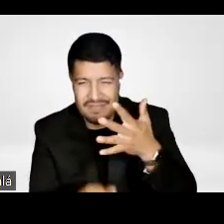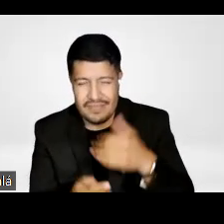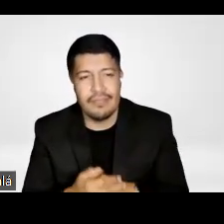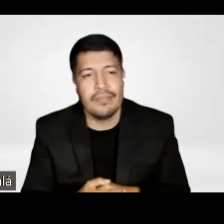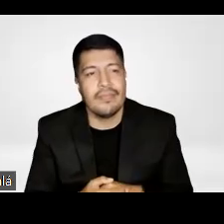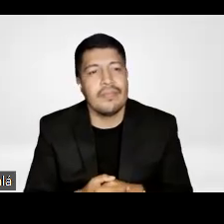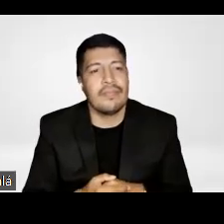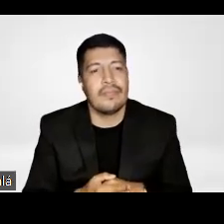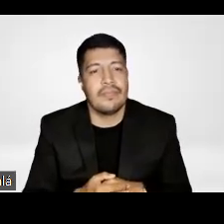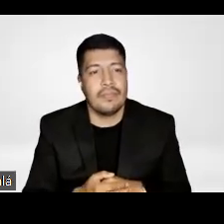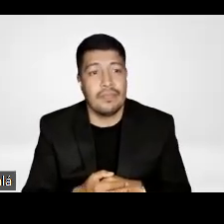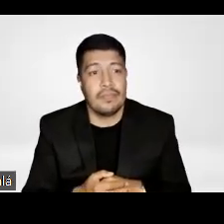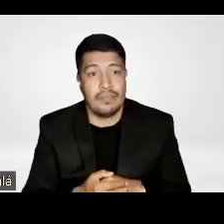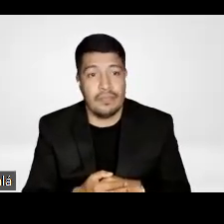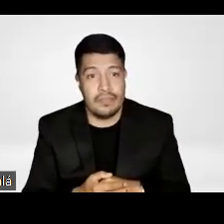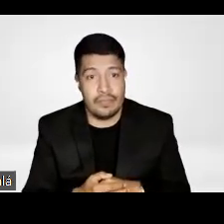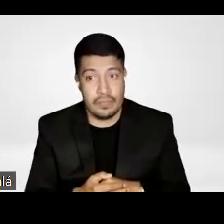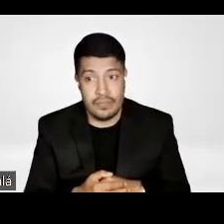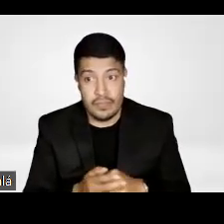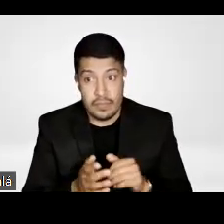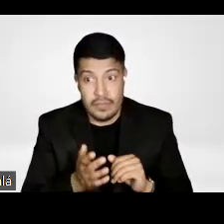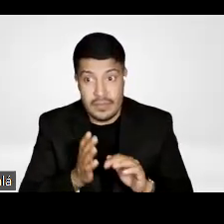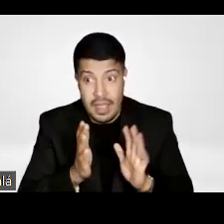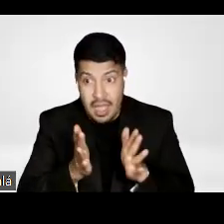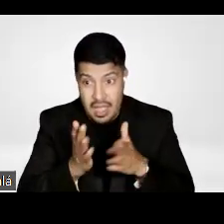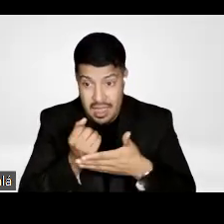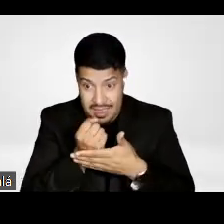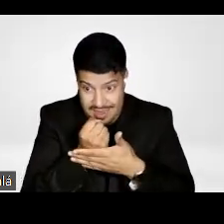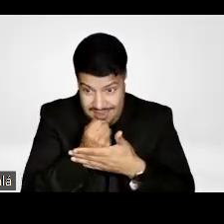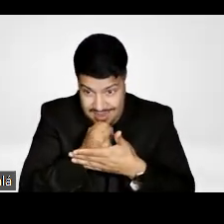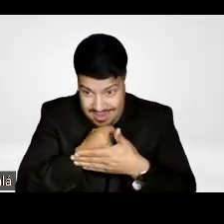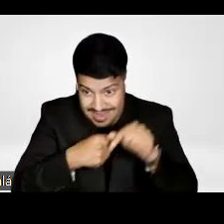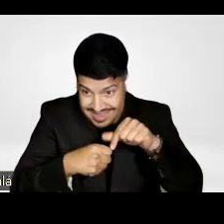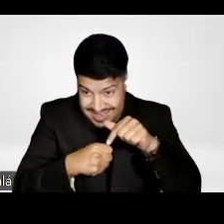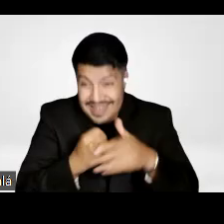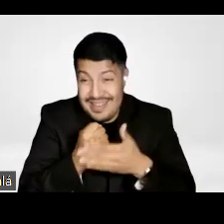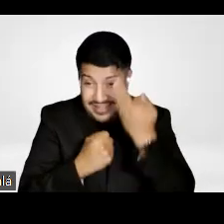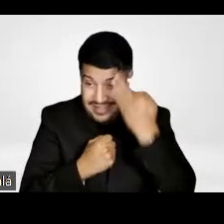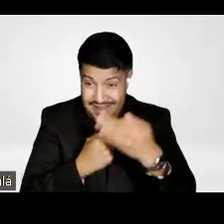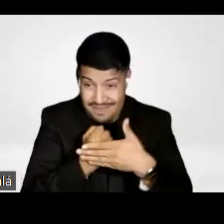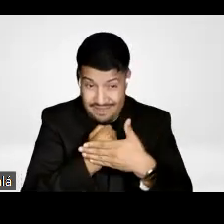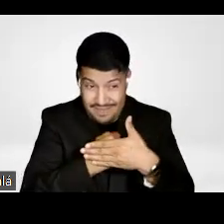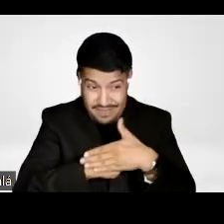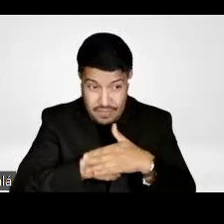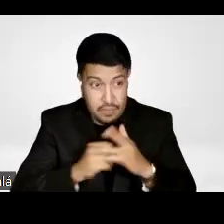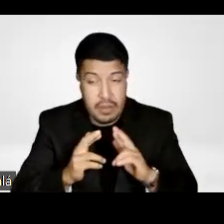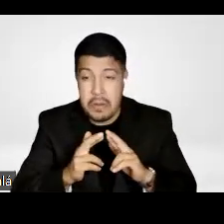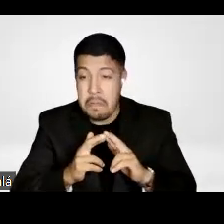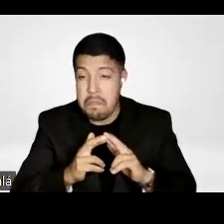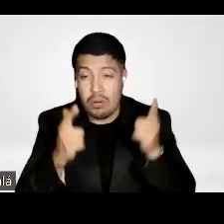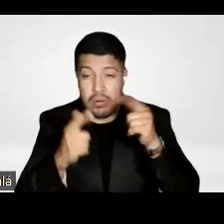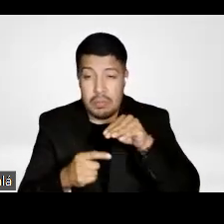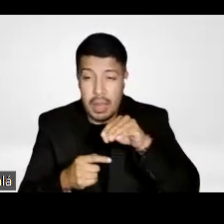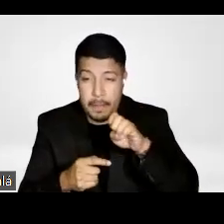Durante los antecedentes de riesgo en el parto, tenemos el parto prolongado, la ruptura prematura de membranas, la presencia de meconio.